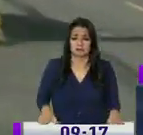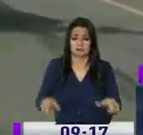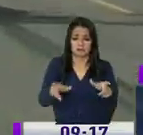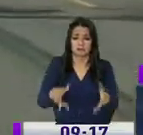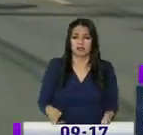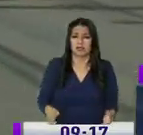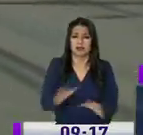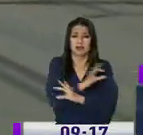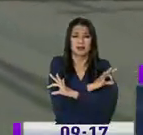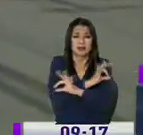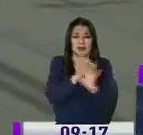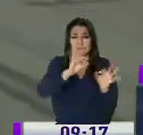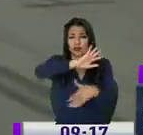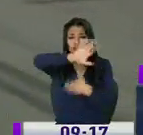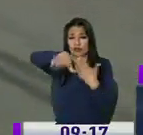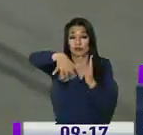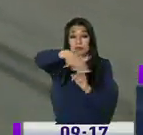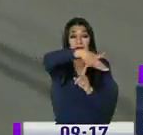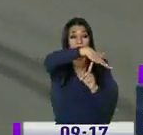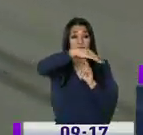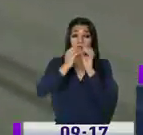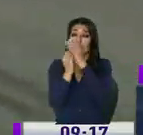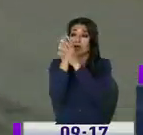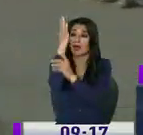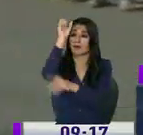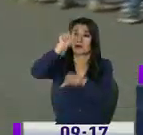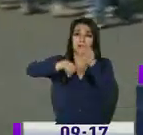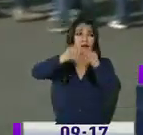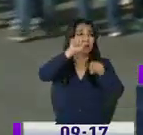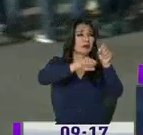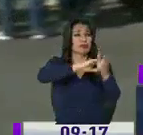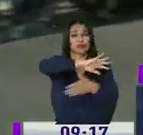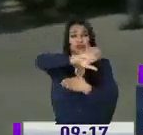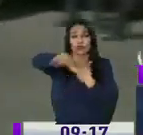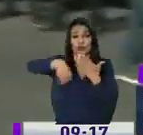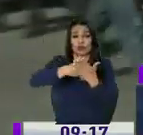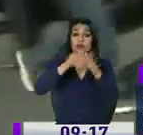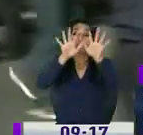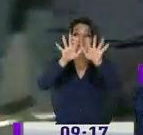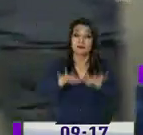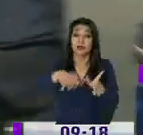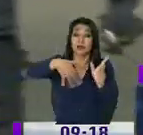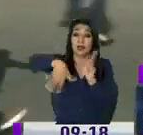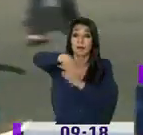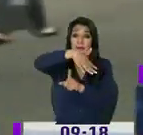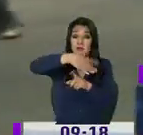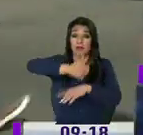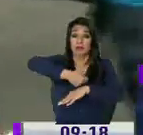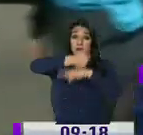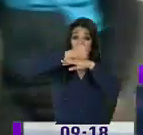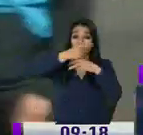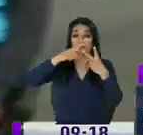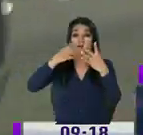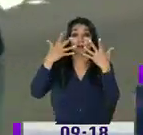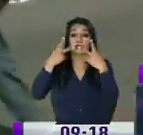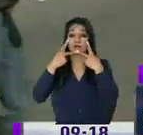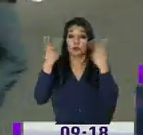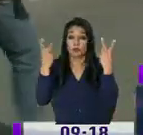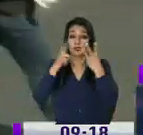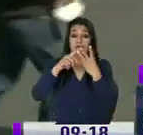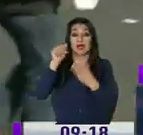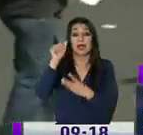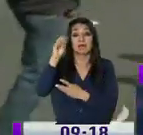y todos los parques también, los árboles han sido destruidos. Secretaría de Ambiente, AMC, EMOB y nuestras administraciones